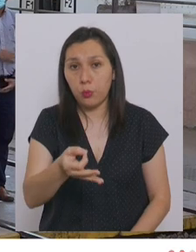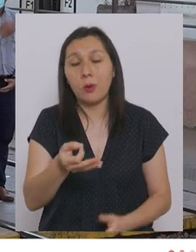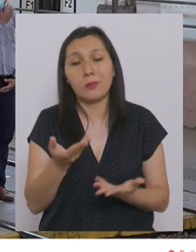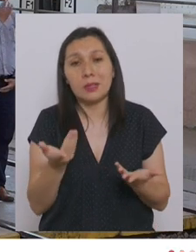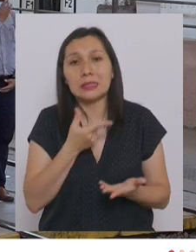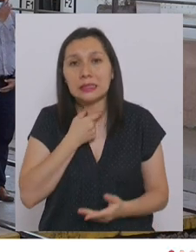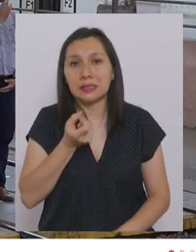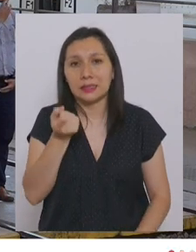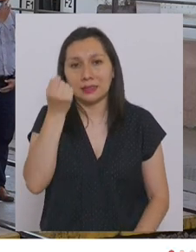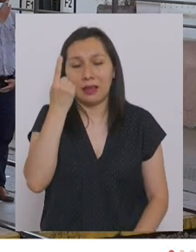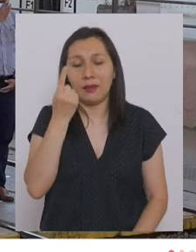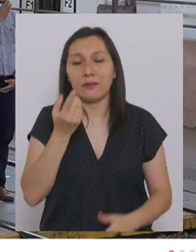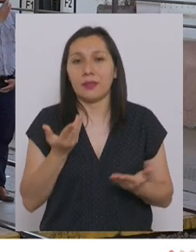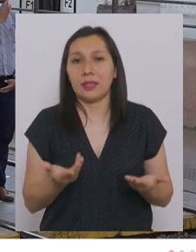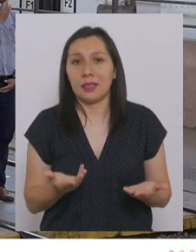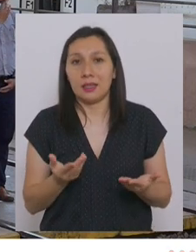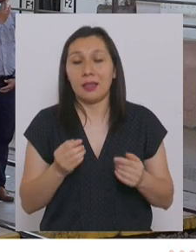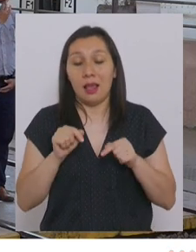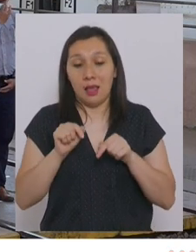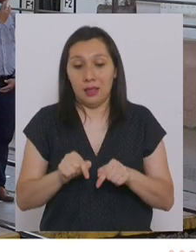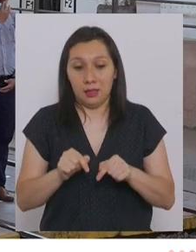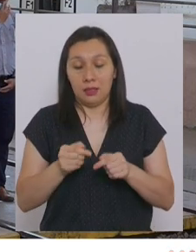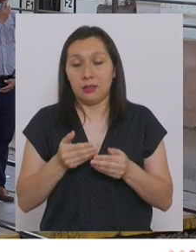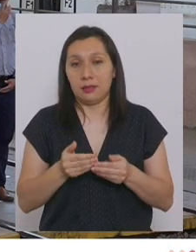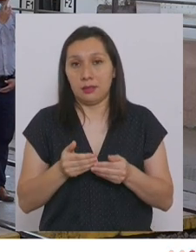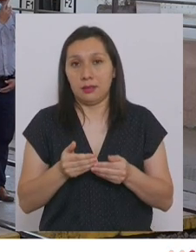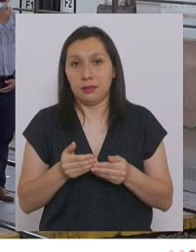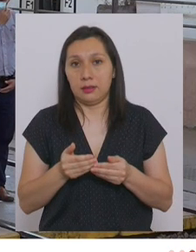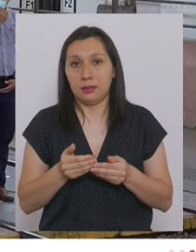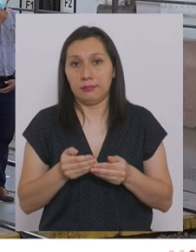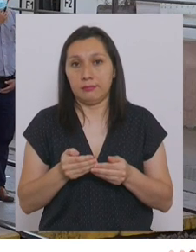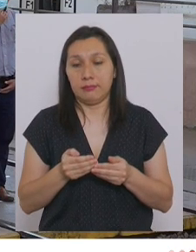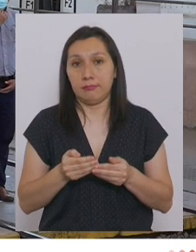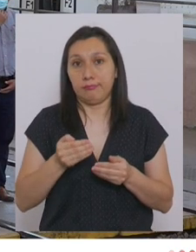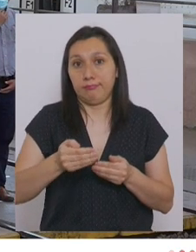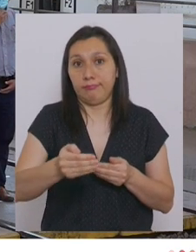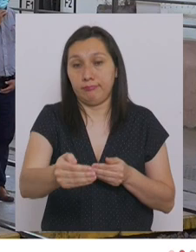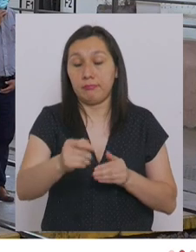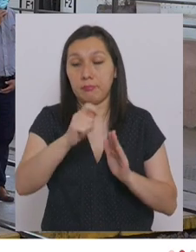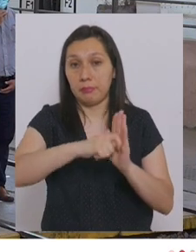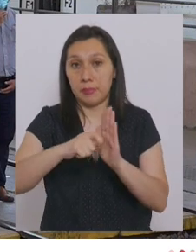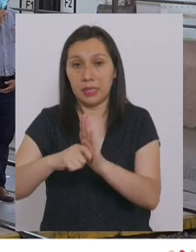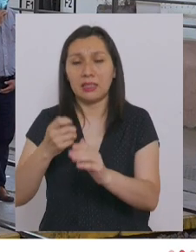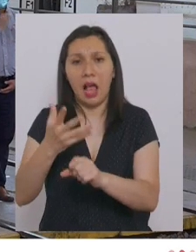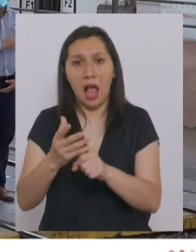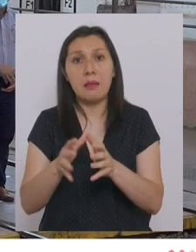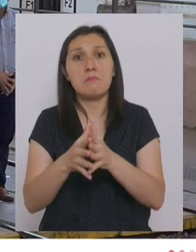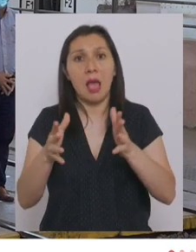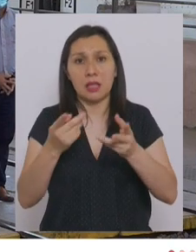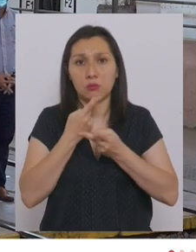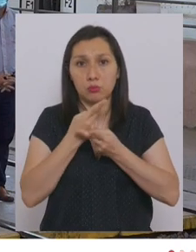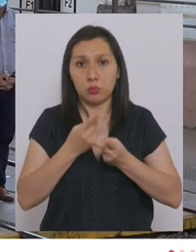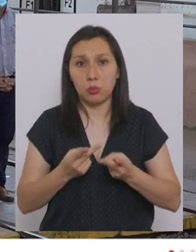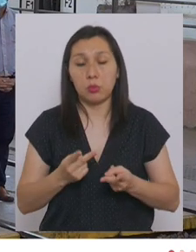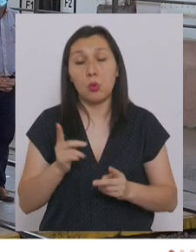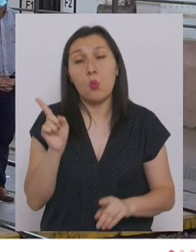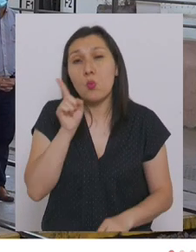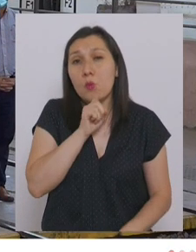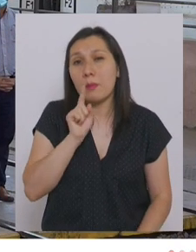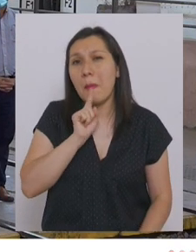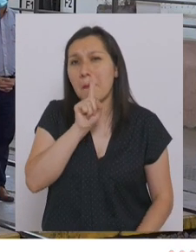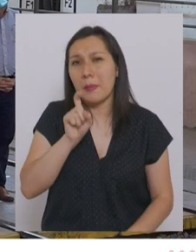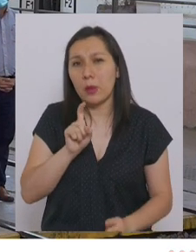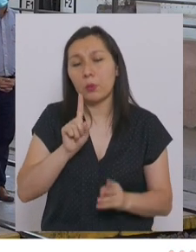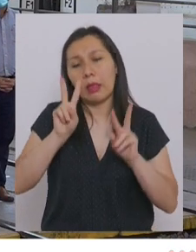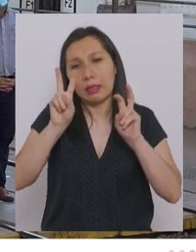quisiéramos saber si de aquí a los próximos meses vamos a tener más anuncios. Un último punto de